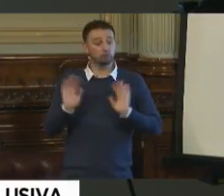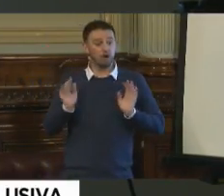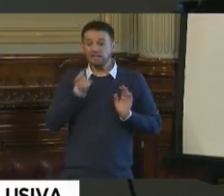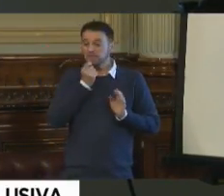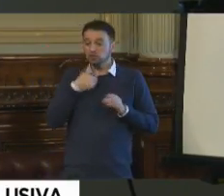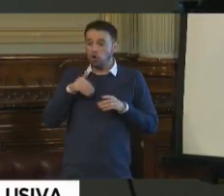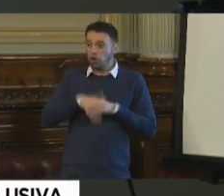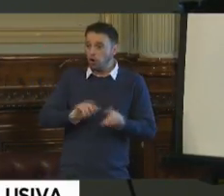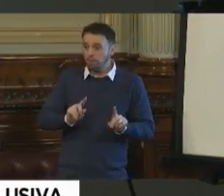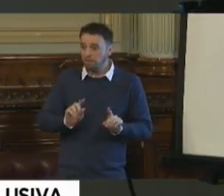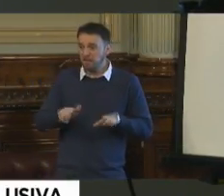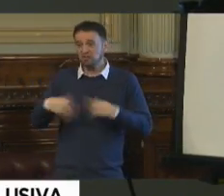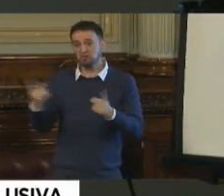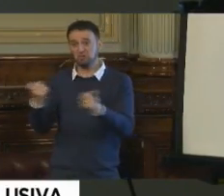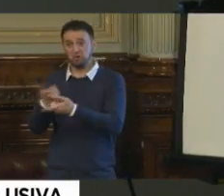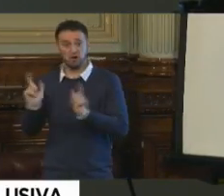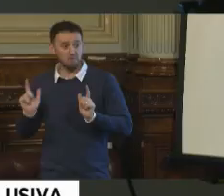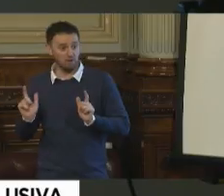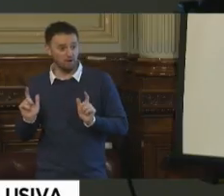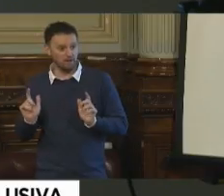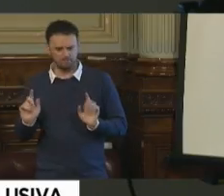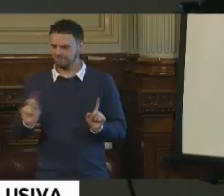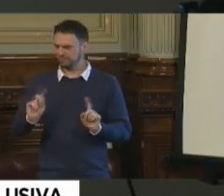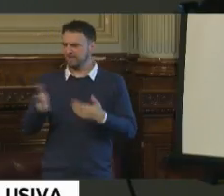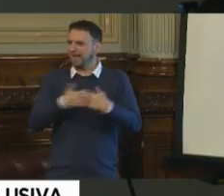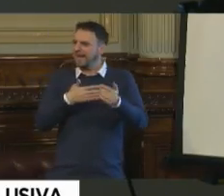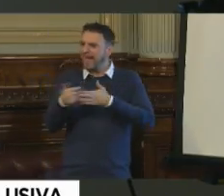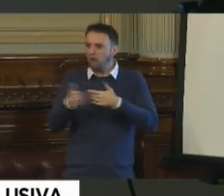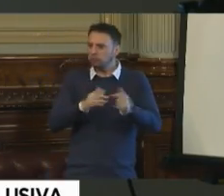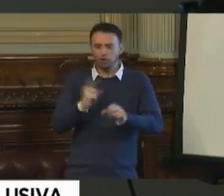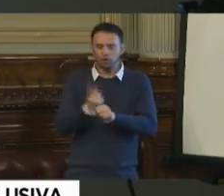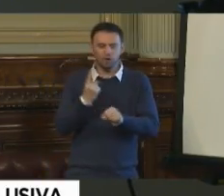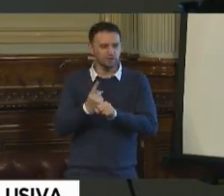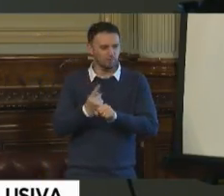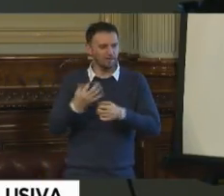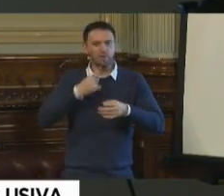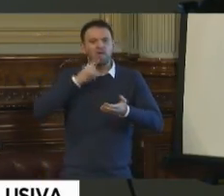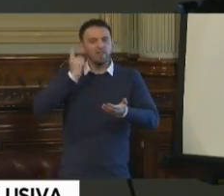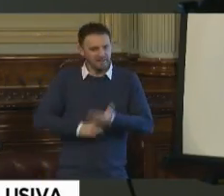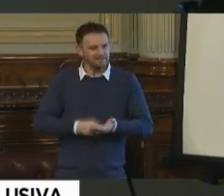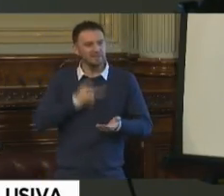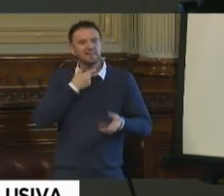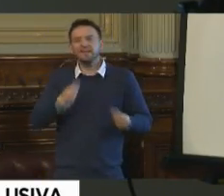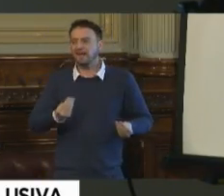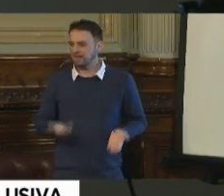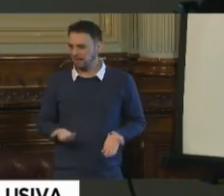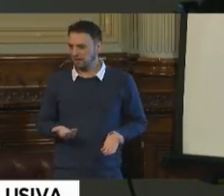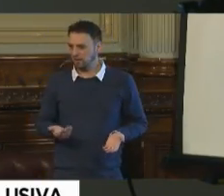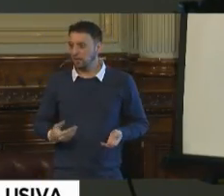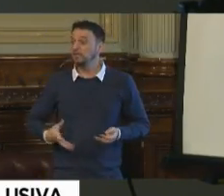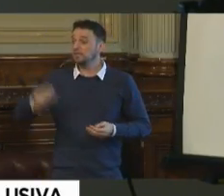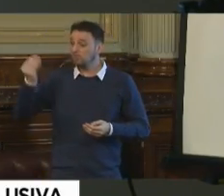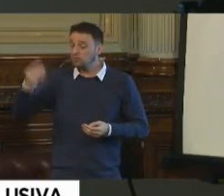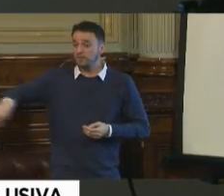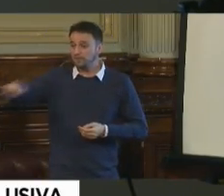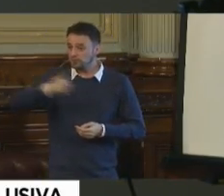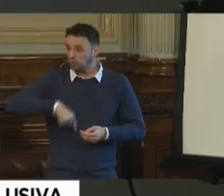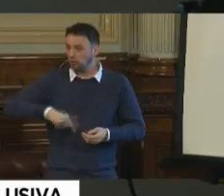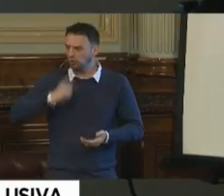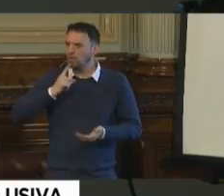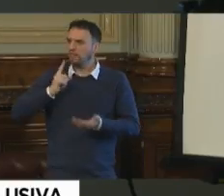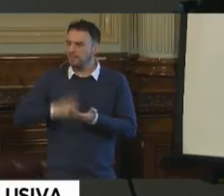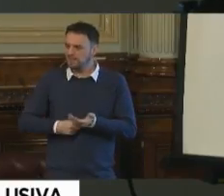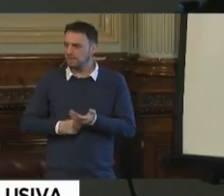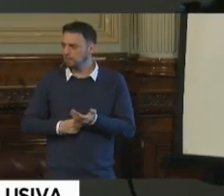es que si yo no hago nada ni perjudico este mejor o no normalmente cuando tomamos una actitud